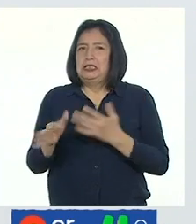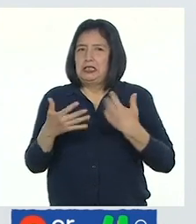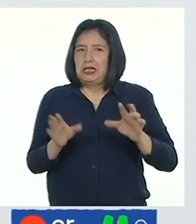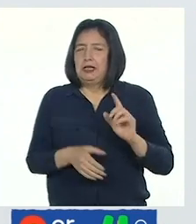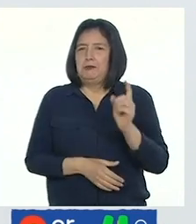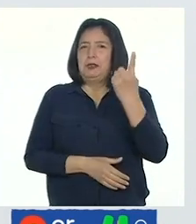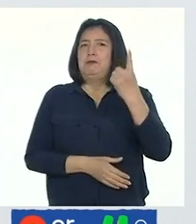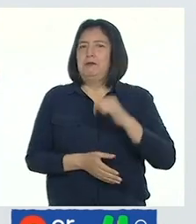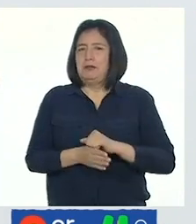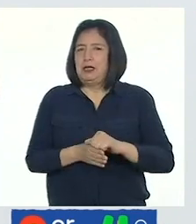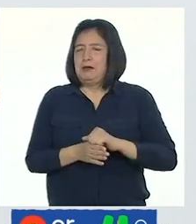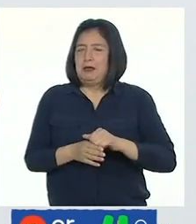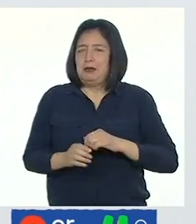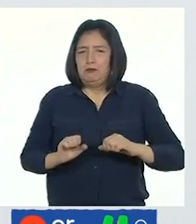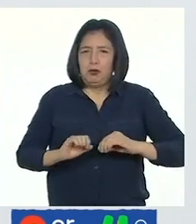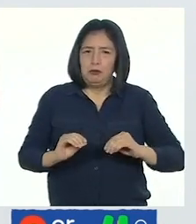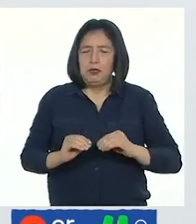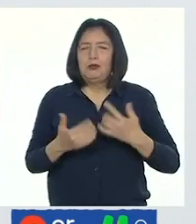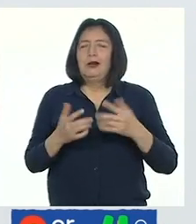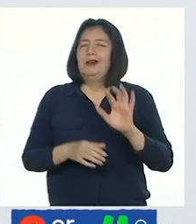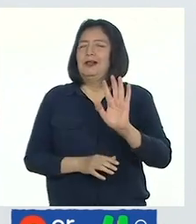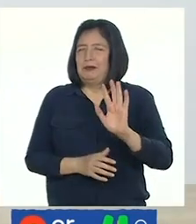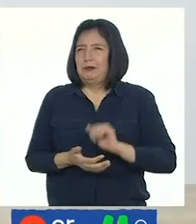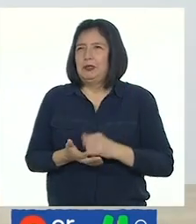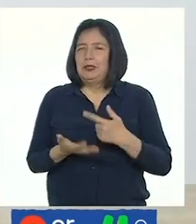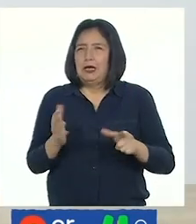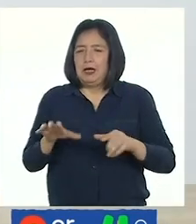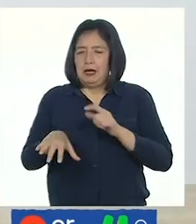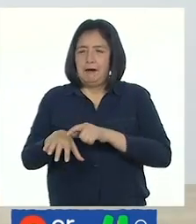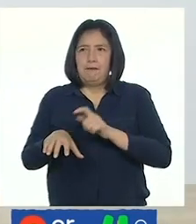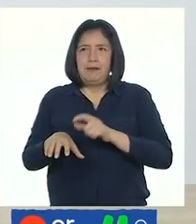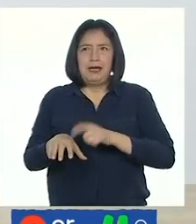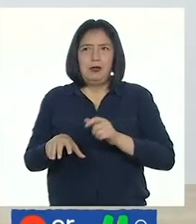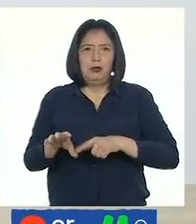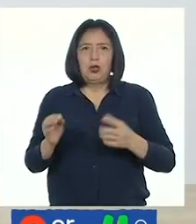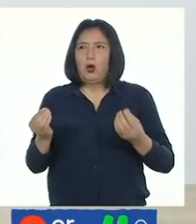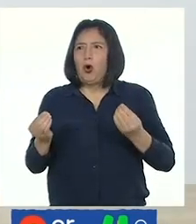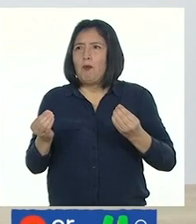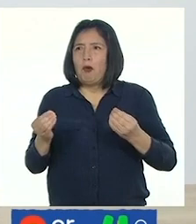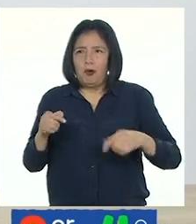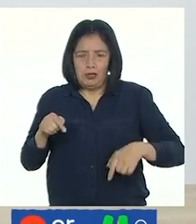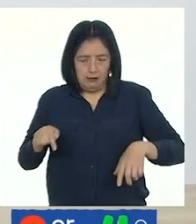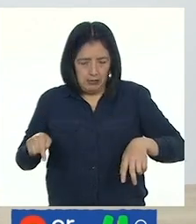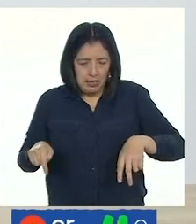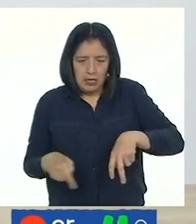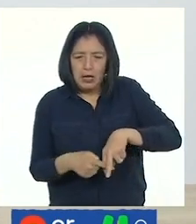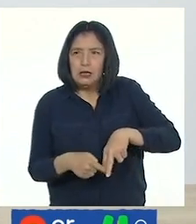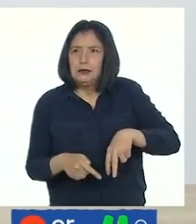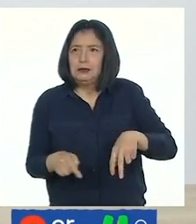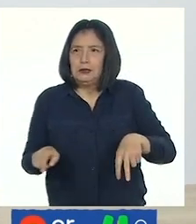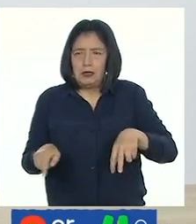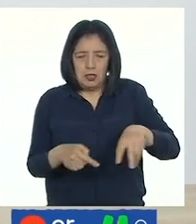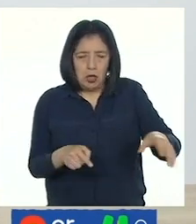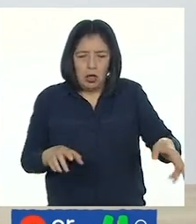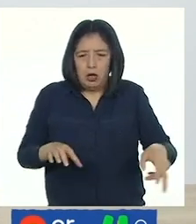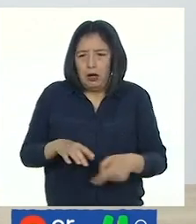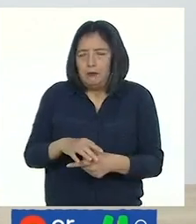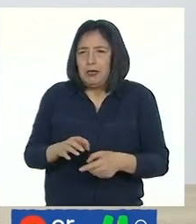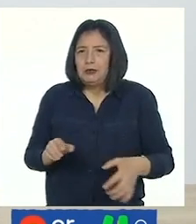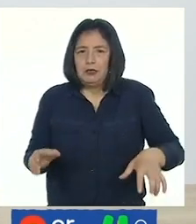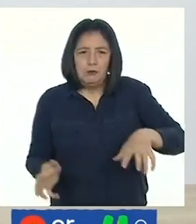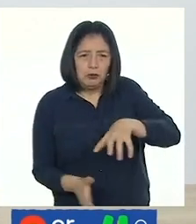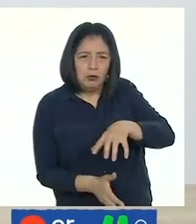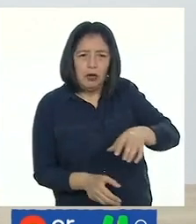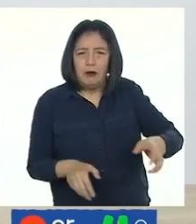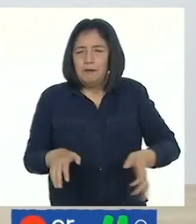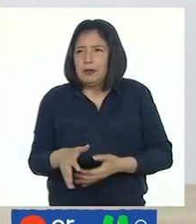tenido ese primer movimiento, vamos a hacer un pequeño truco y vamos a pasar la pelota entre nuestras piernas. Vamos a hacer 1, 2,